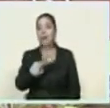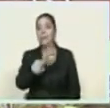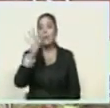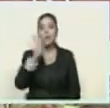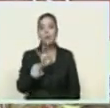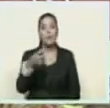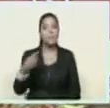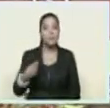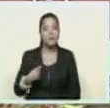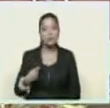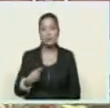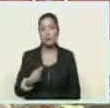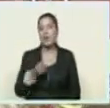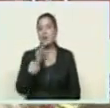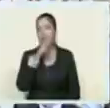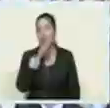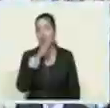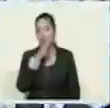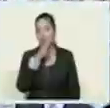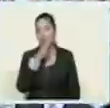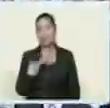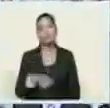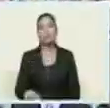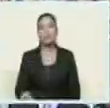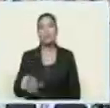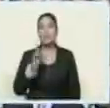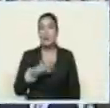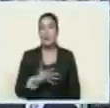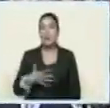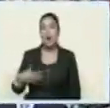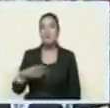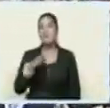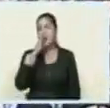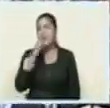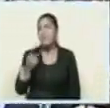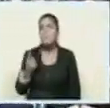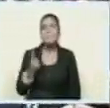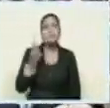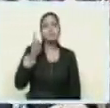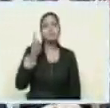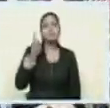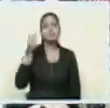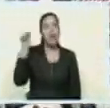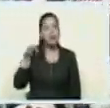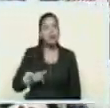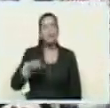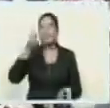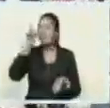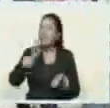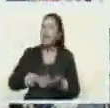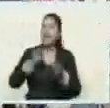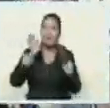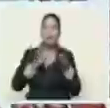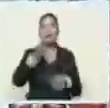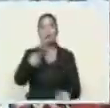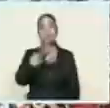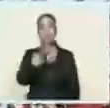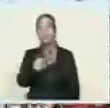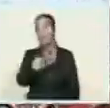pensionados en amor mayor quiero que barinas el primer estado que dejaremos